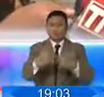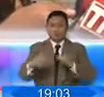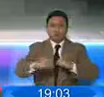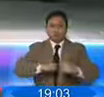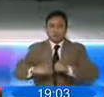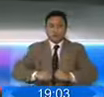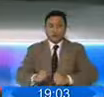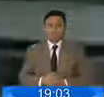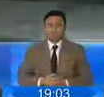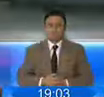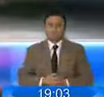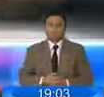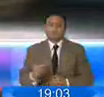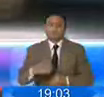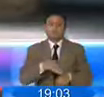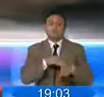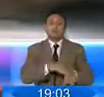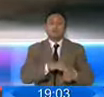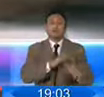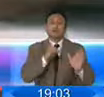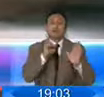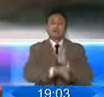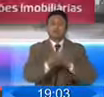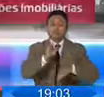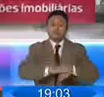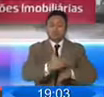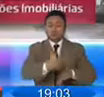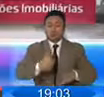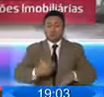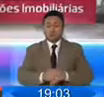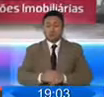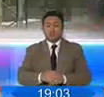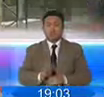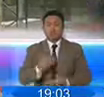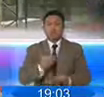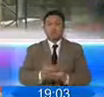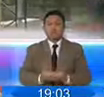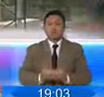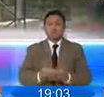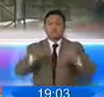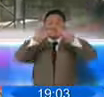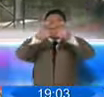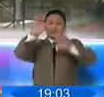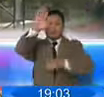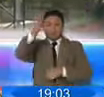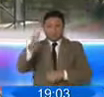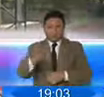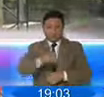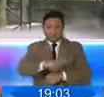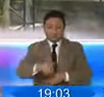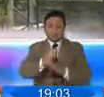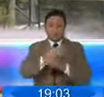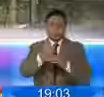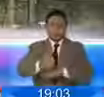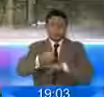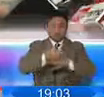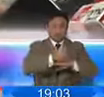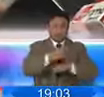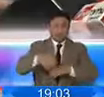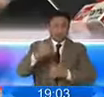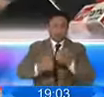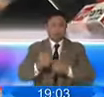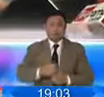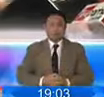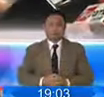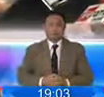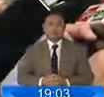asunto. Sustenta su denuncia afirmando que en las últimas revelaciones del caso Odebrecht ponen en aprietos a altos funcionarios del régimen. Todos